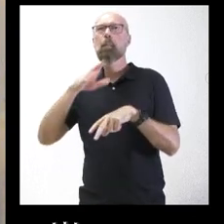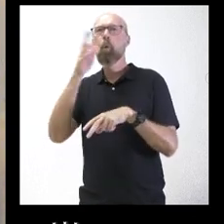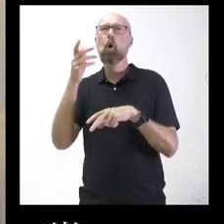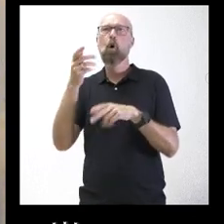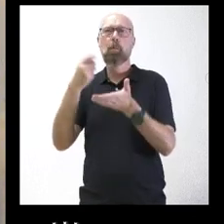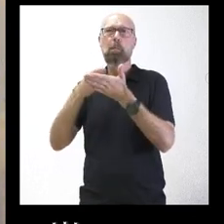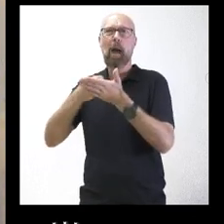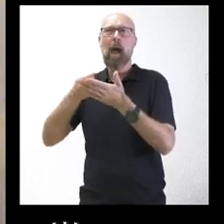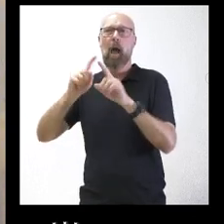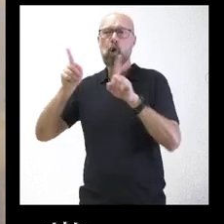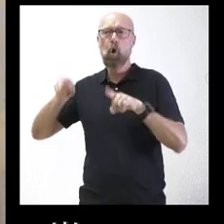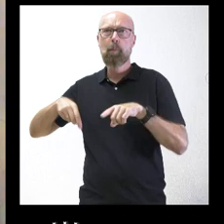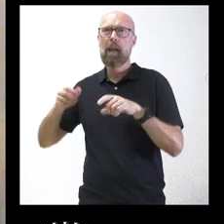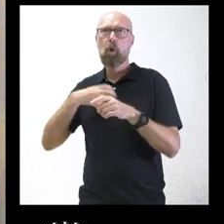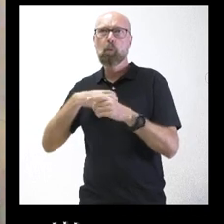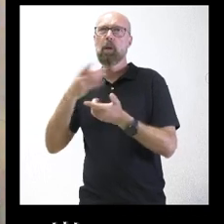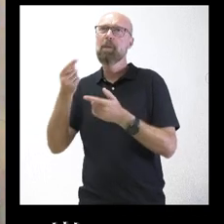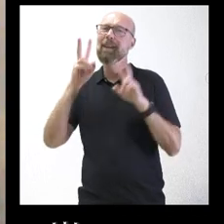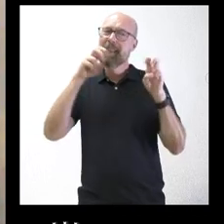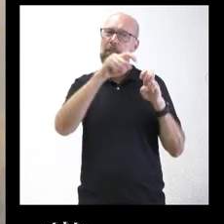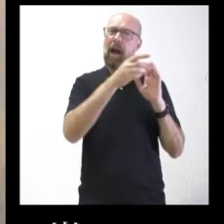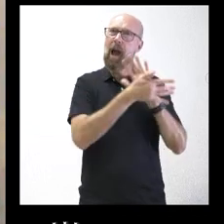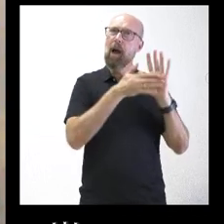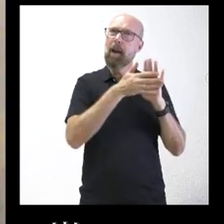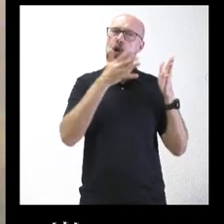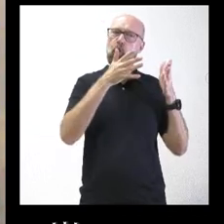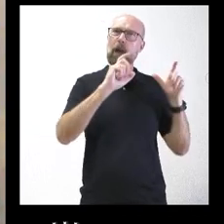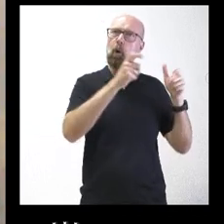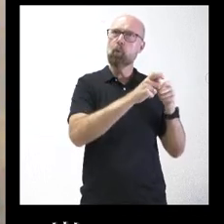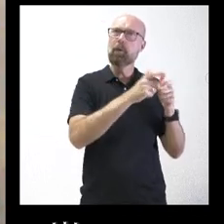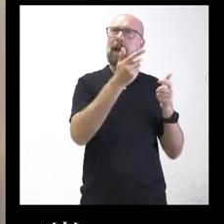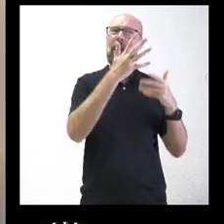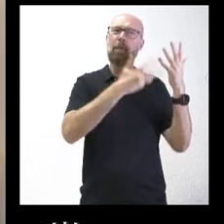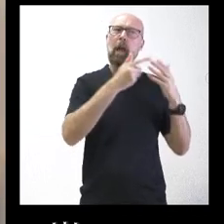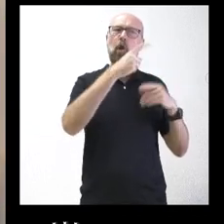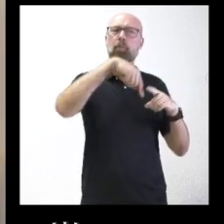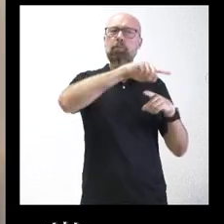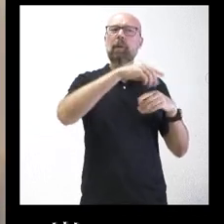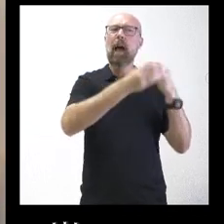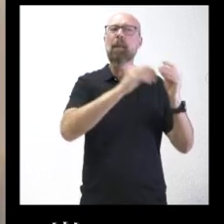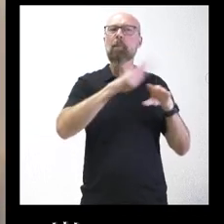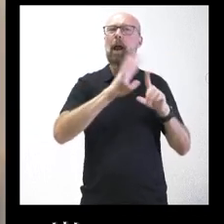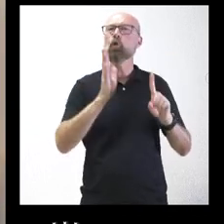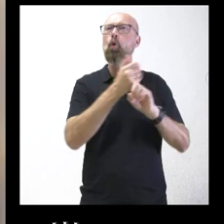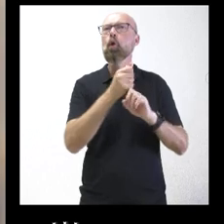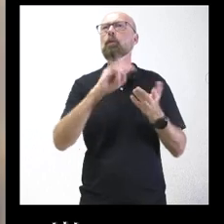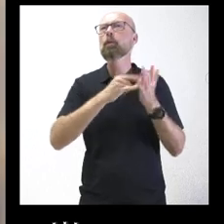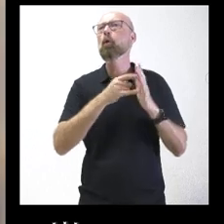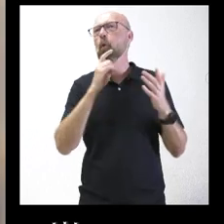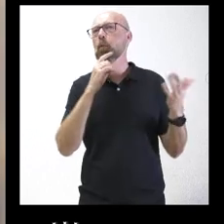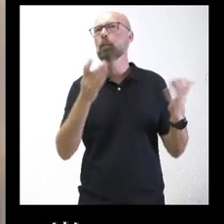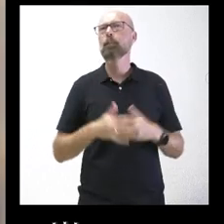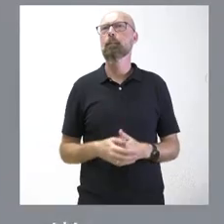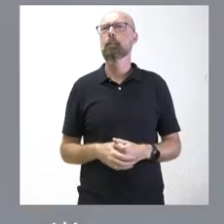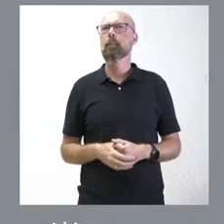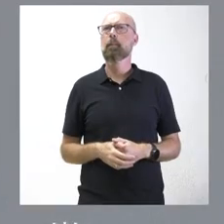en el consejo de gobierno de la junta y que es lo que va a hacer la administración a solucionar esta situación nada más Gracias